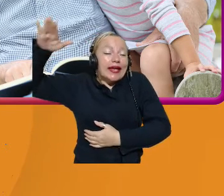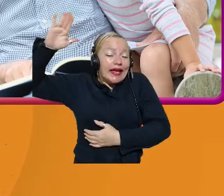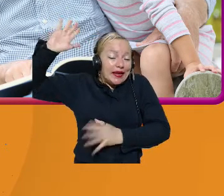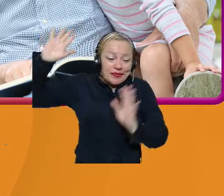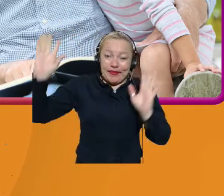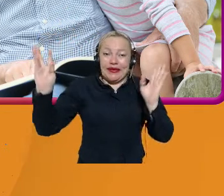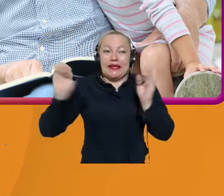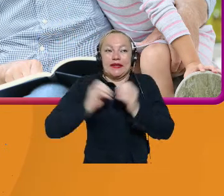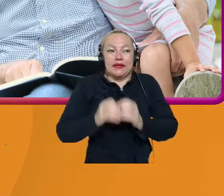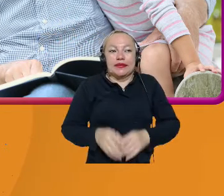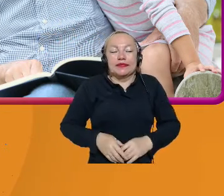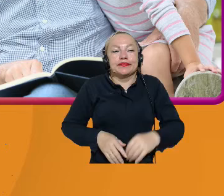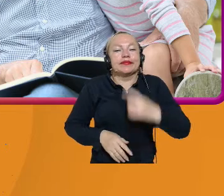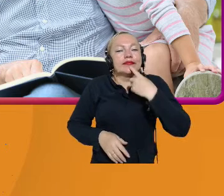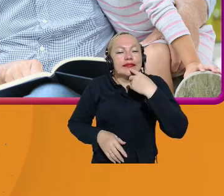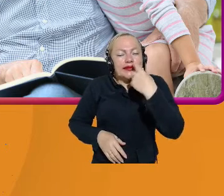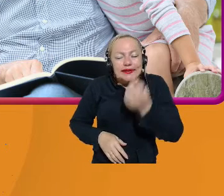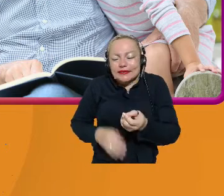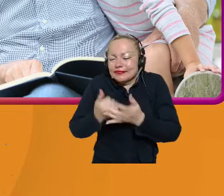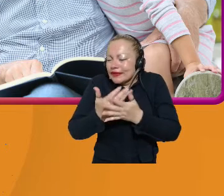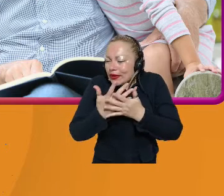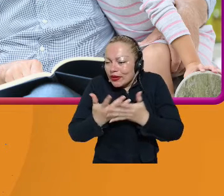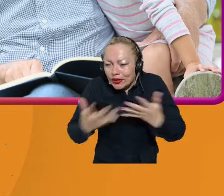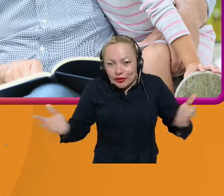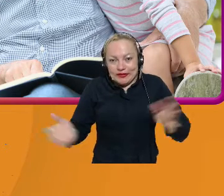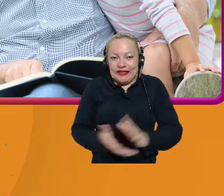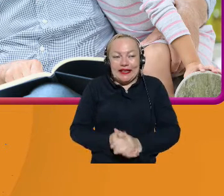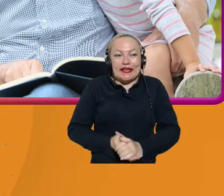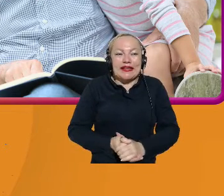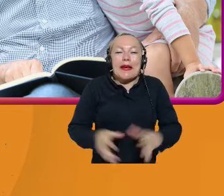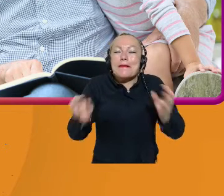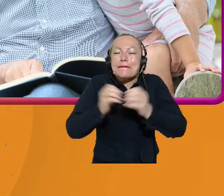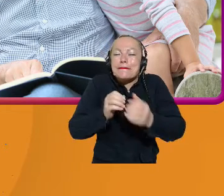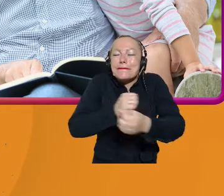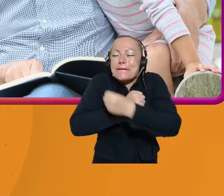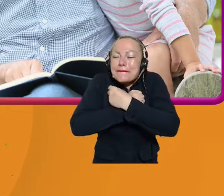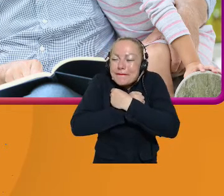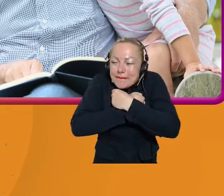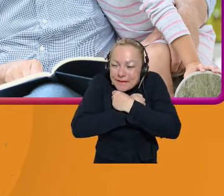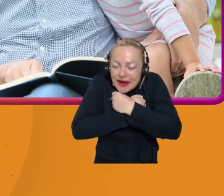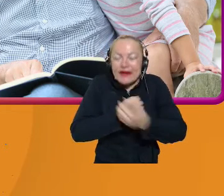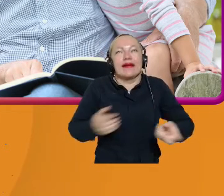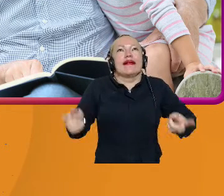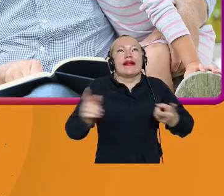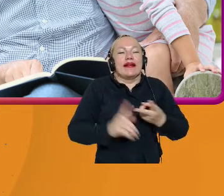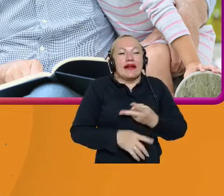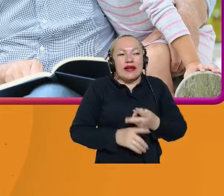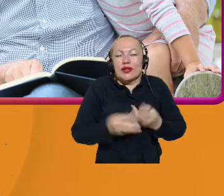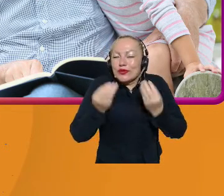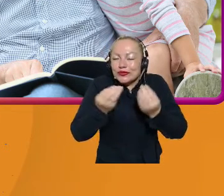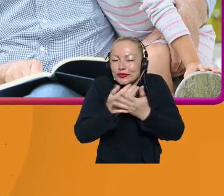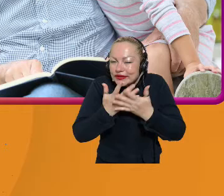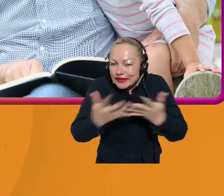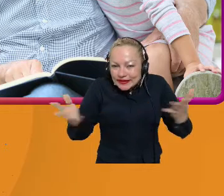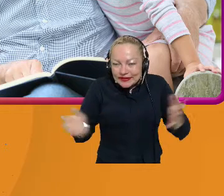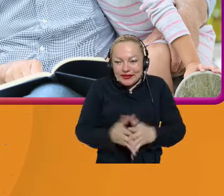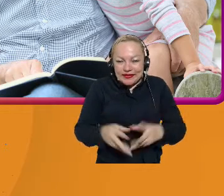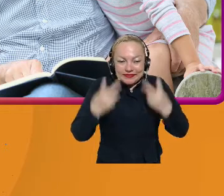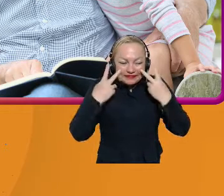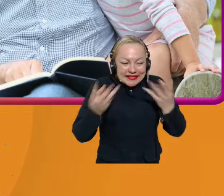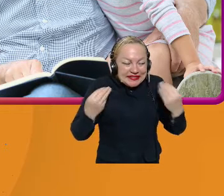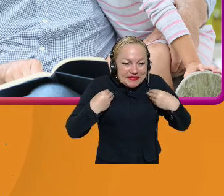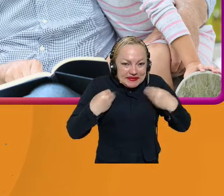no, es que, y que, bueno, mejor dicho, de los amores, de muchas cosas que ha vivido, y a mí